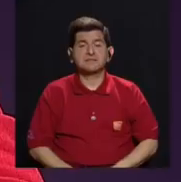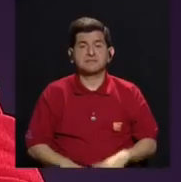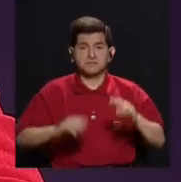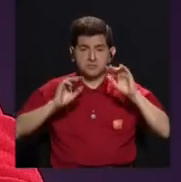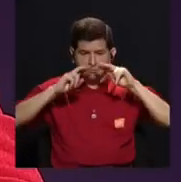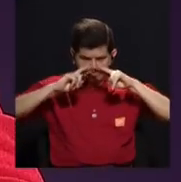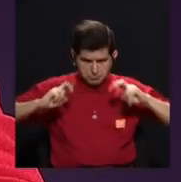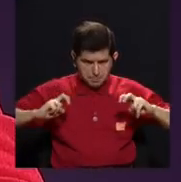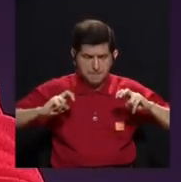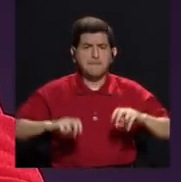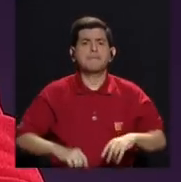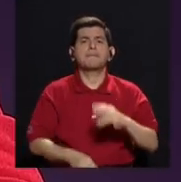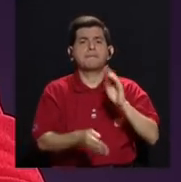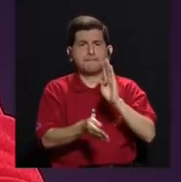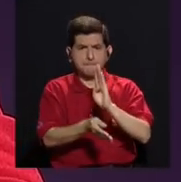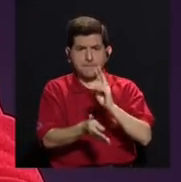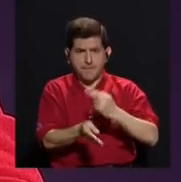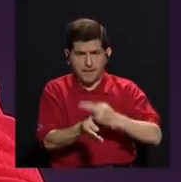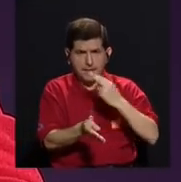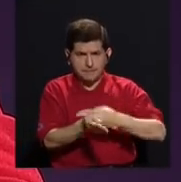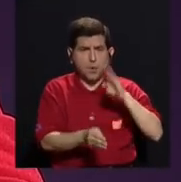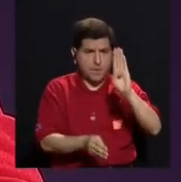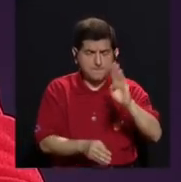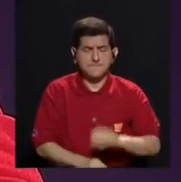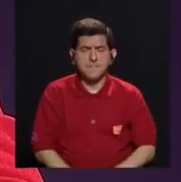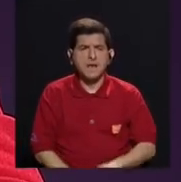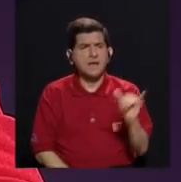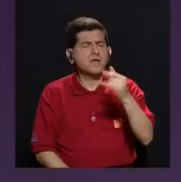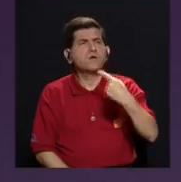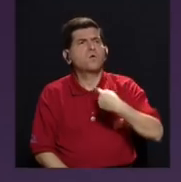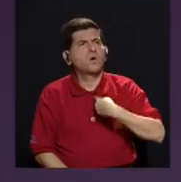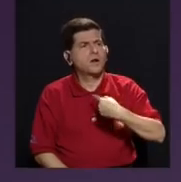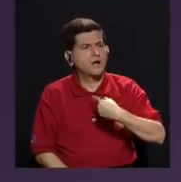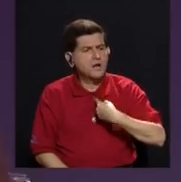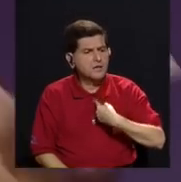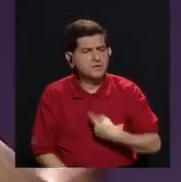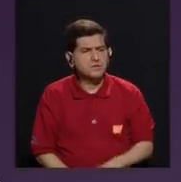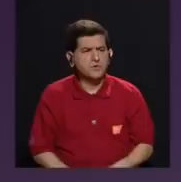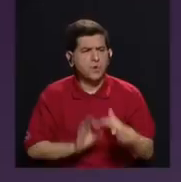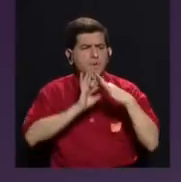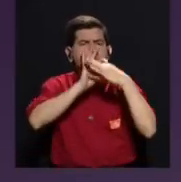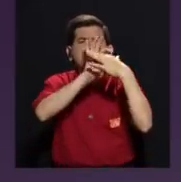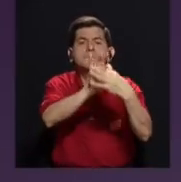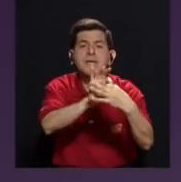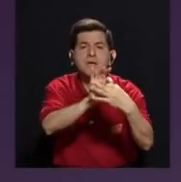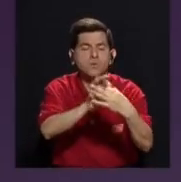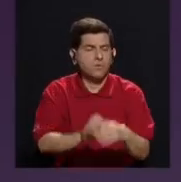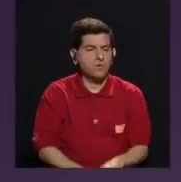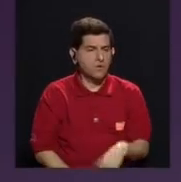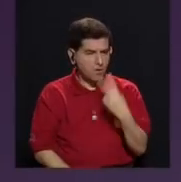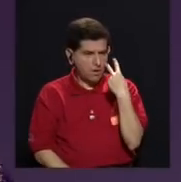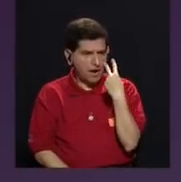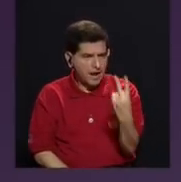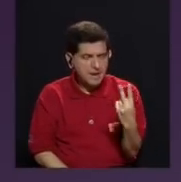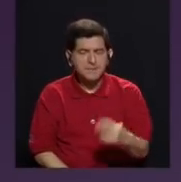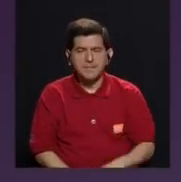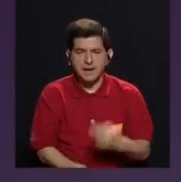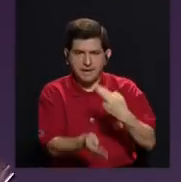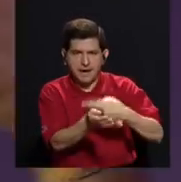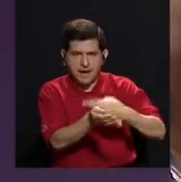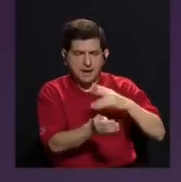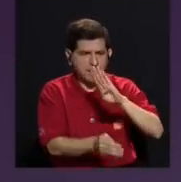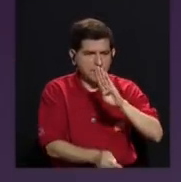pero la bomba me permite mirar también y ser como hay un vínculo lo que yo veo con el lago en la bomba de lo que yo veo